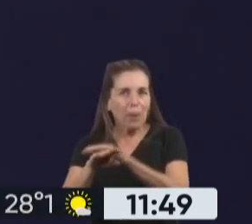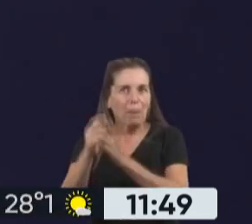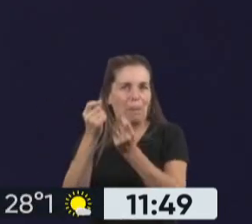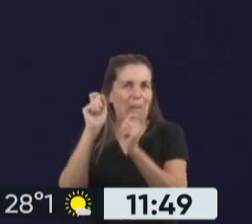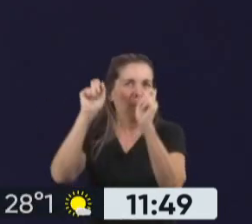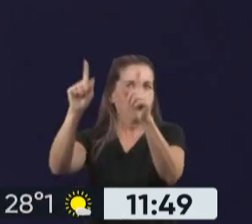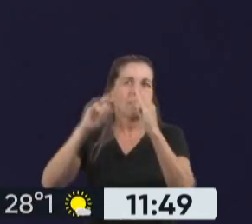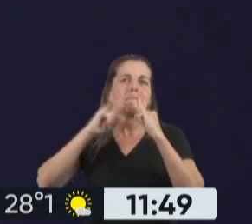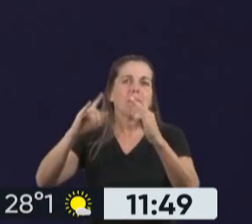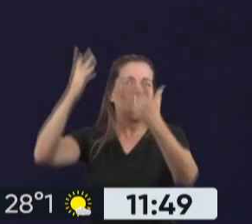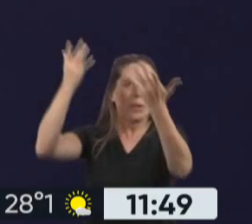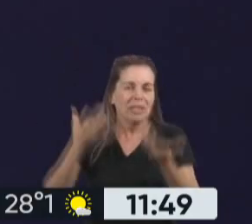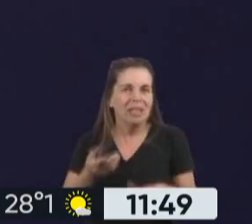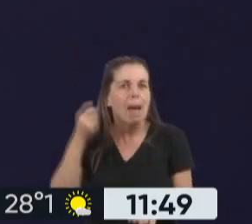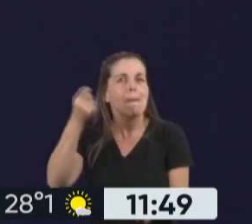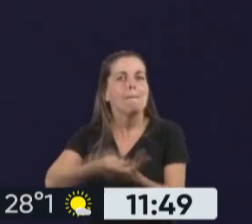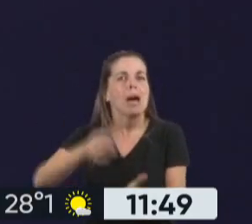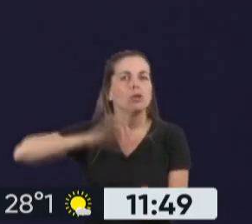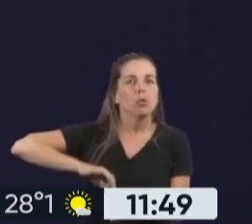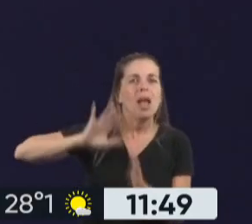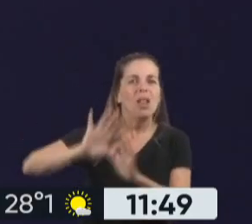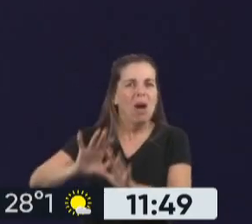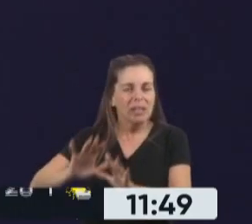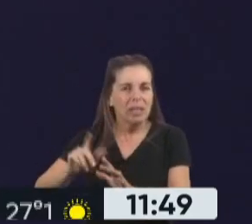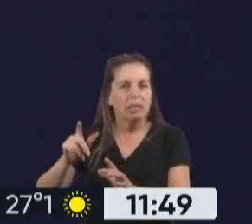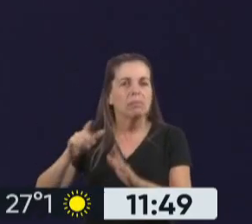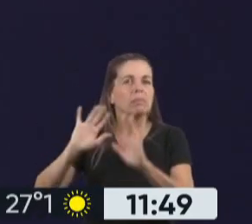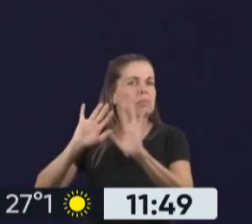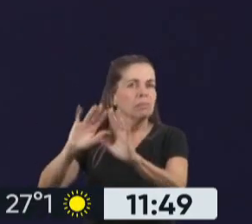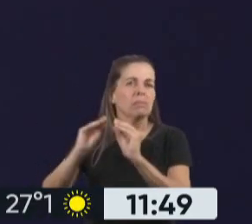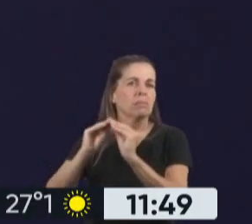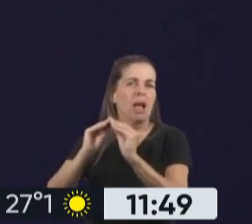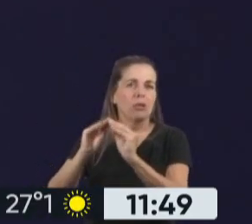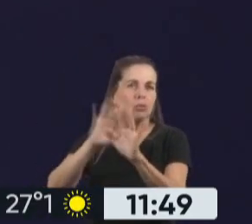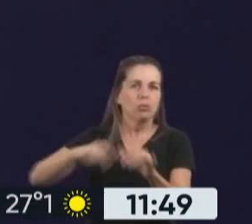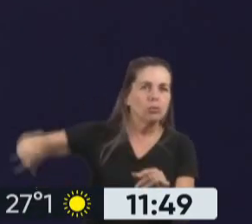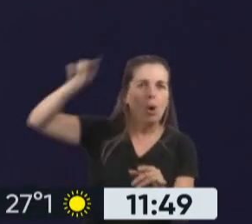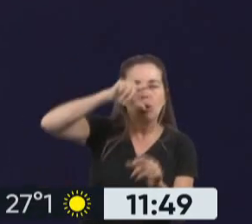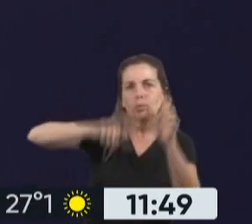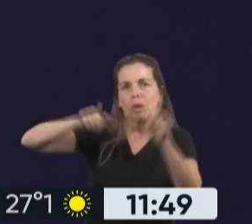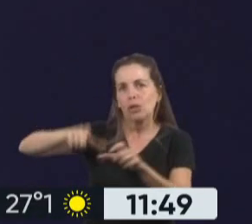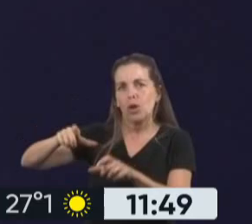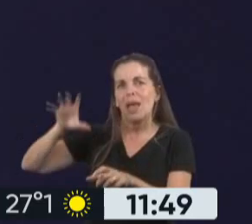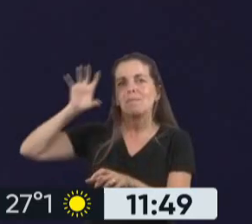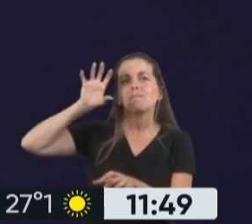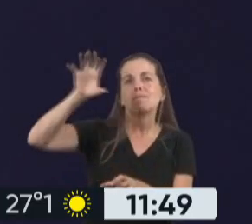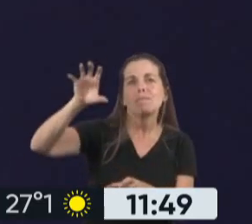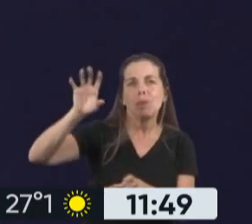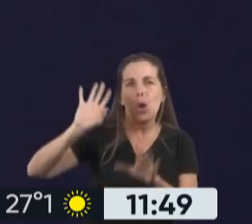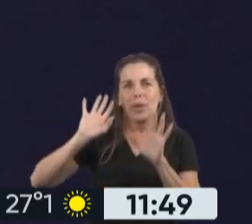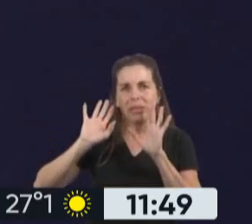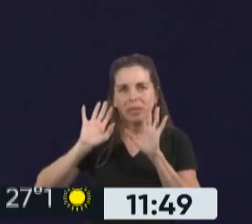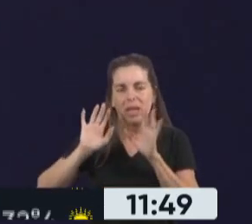a quien, no importa, que después eso pasa a manos de todos los habitantes de la provincia,